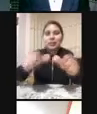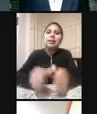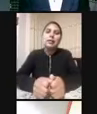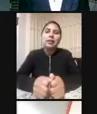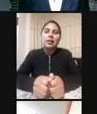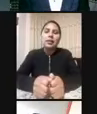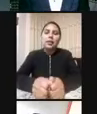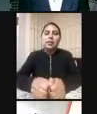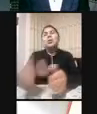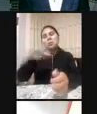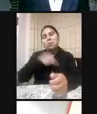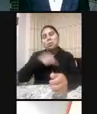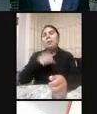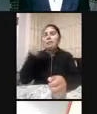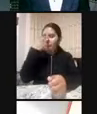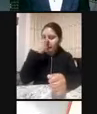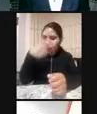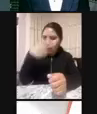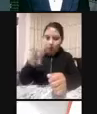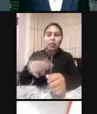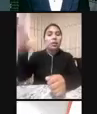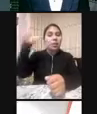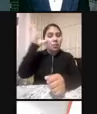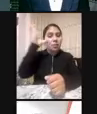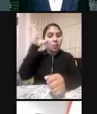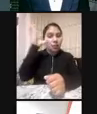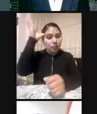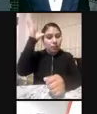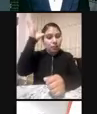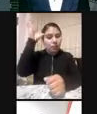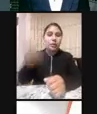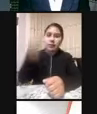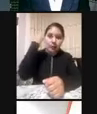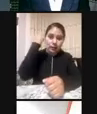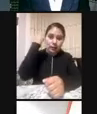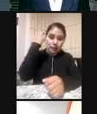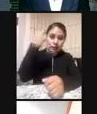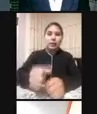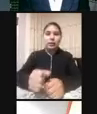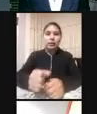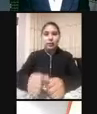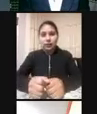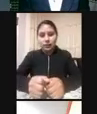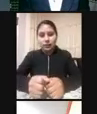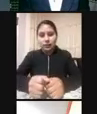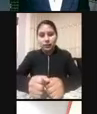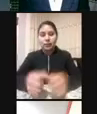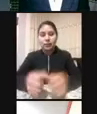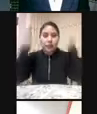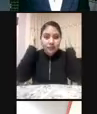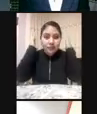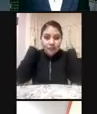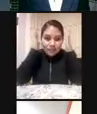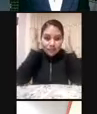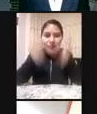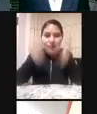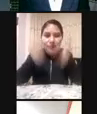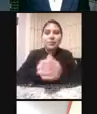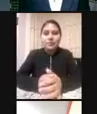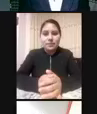vamos a continuar esta noche. Pues la conducta, muy importante en nuestros niños, ¿no? Muchos papás llegan con eso de la conducta. Vamos a